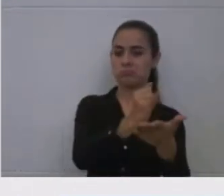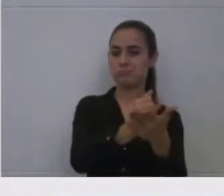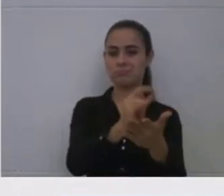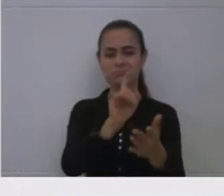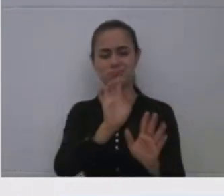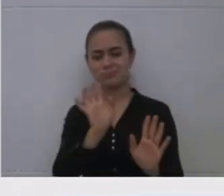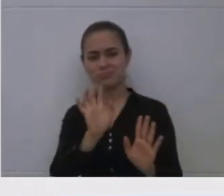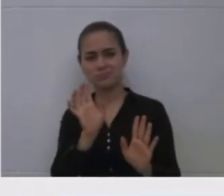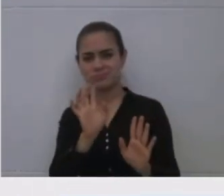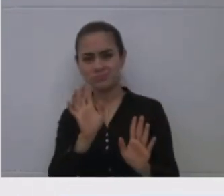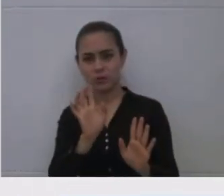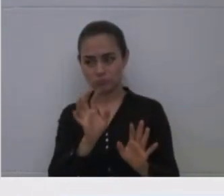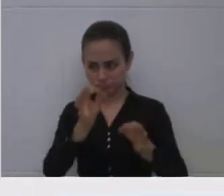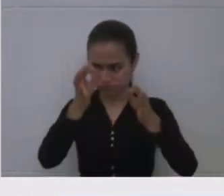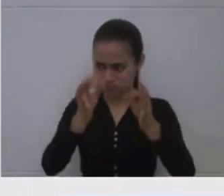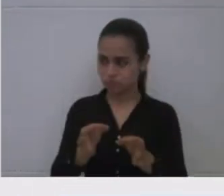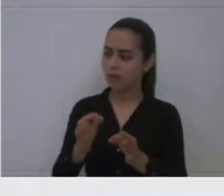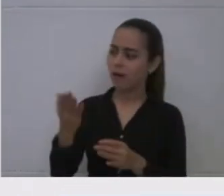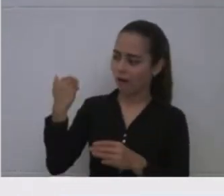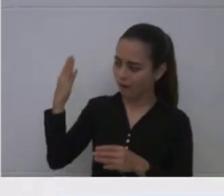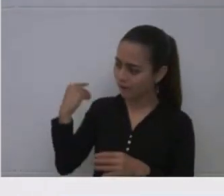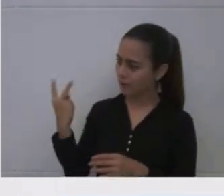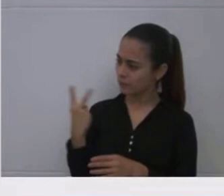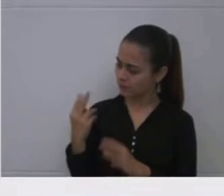Yo hoy estoy votando por una persona